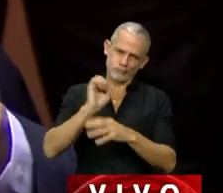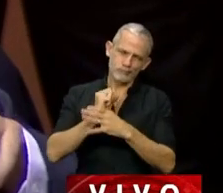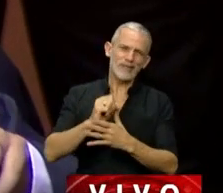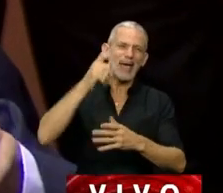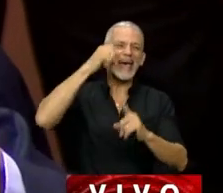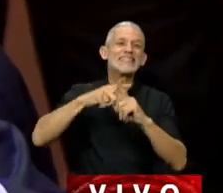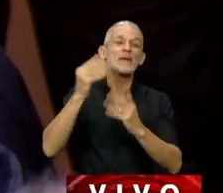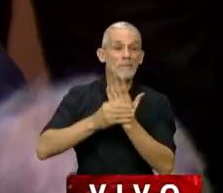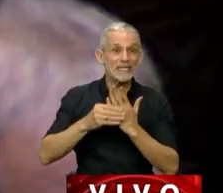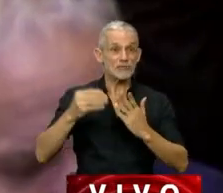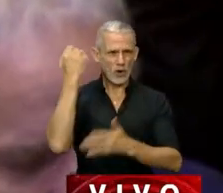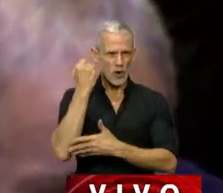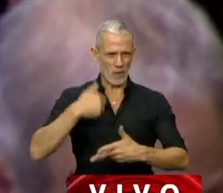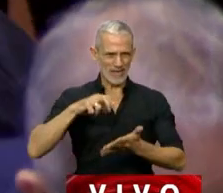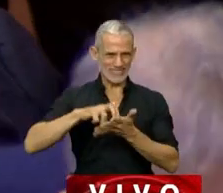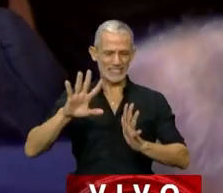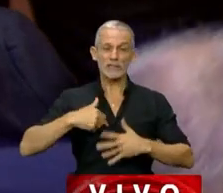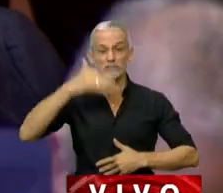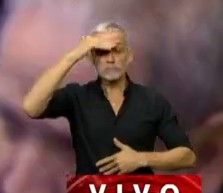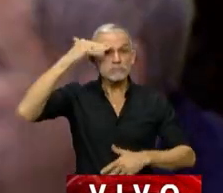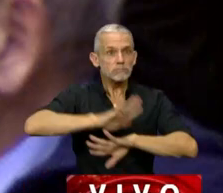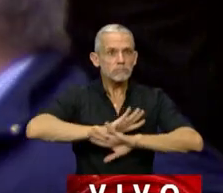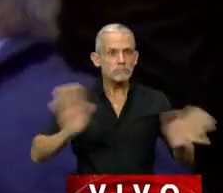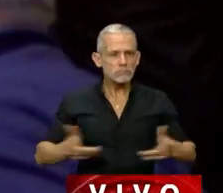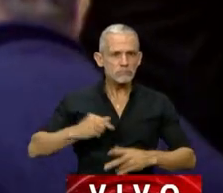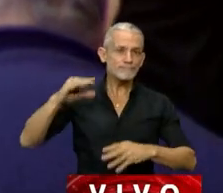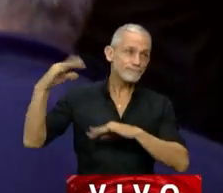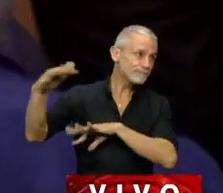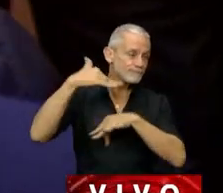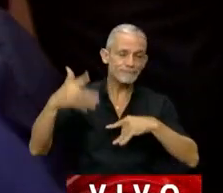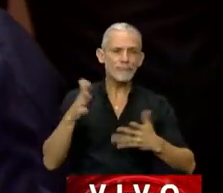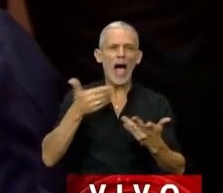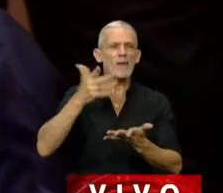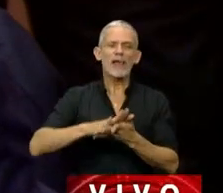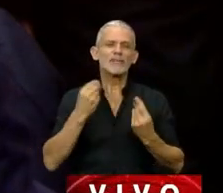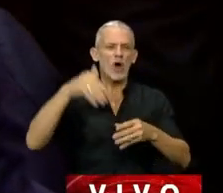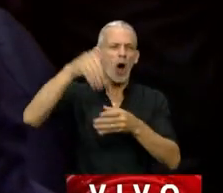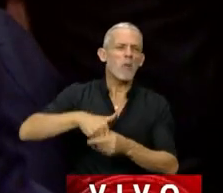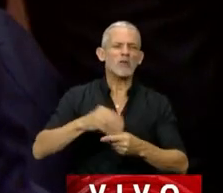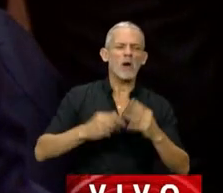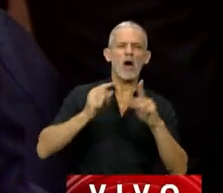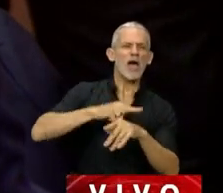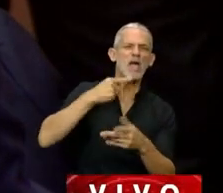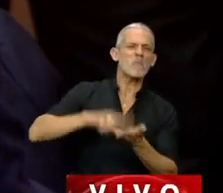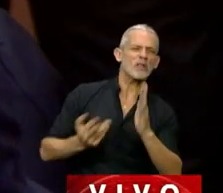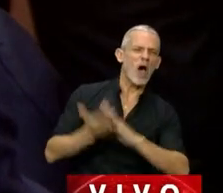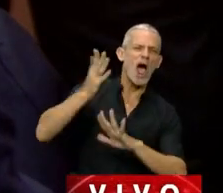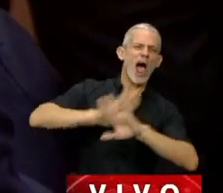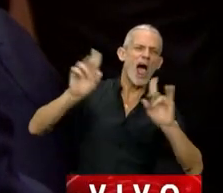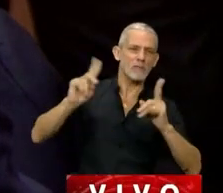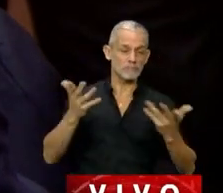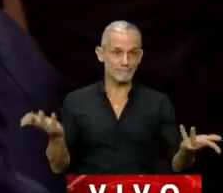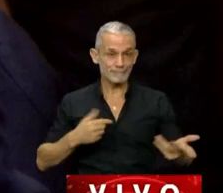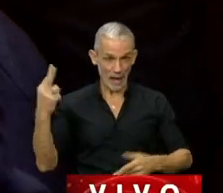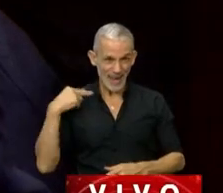ex ministro de Economía de mi provincia estoy podrido de escuchar que hablen de que no van a votar ninguna suba de impuestos cuando